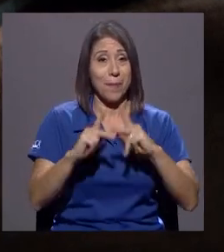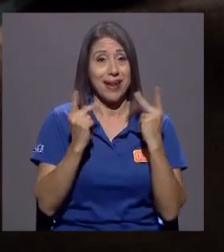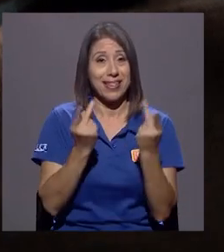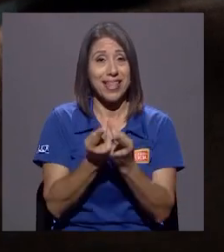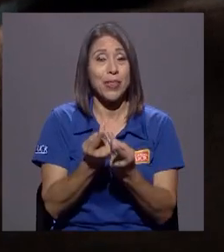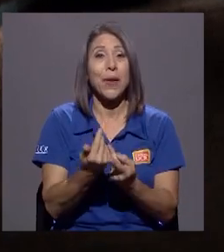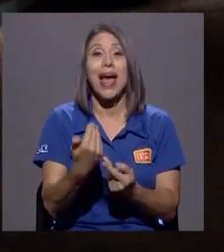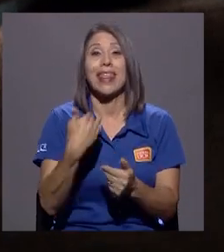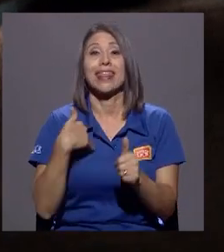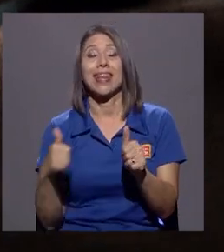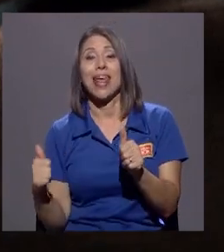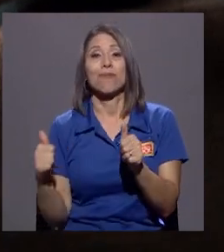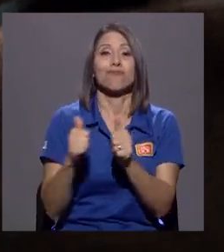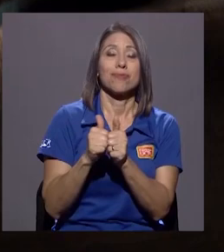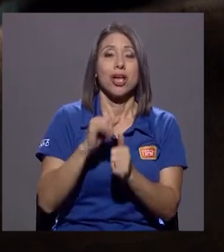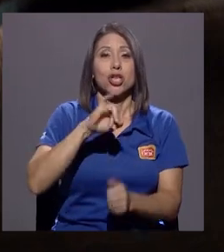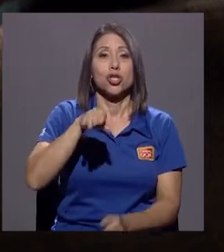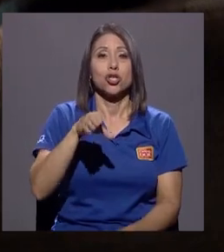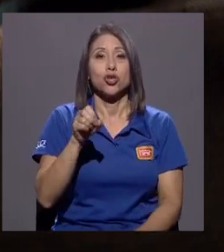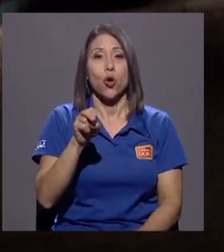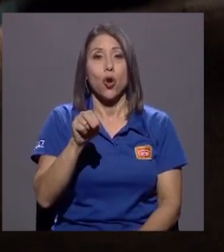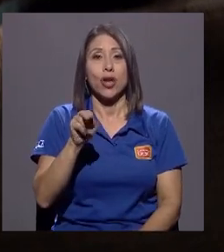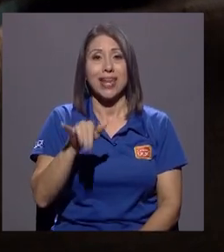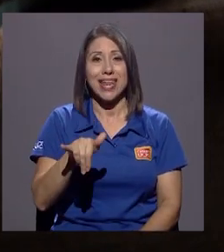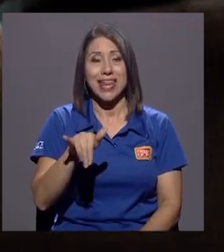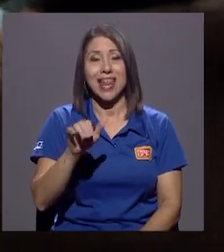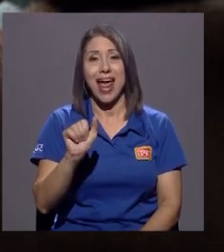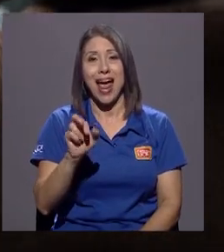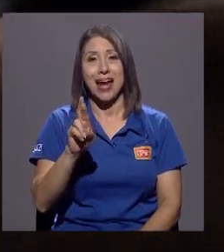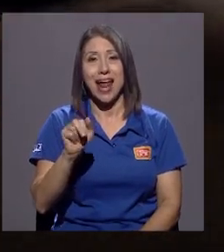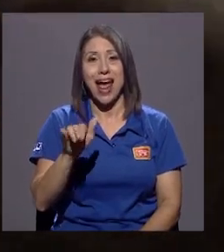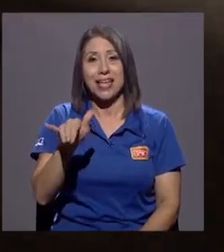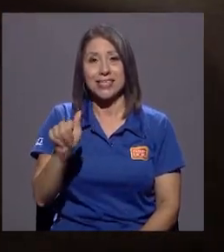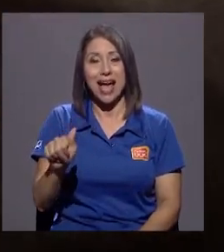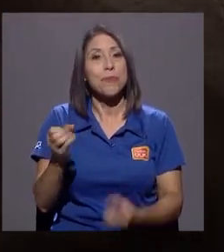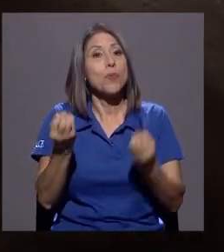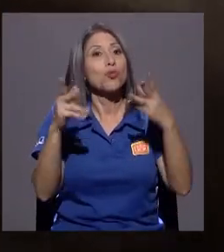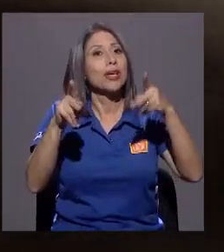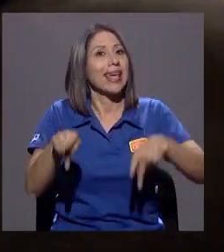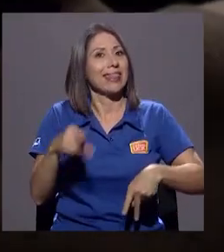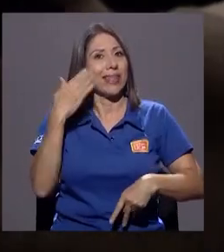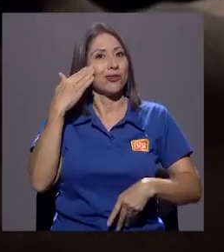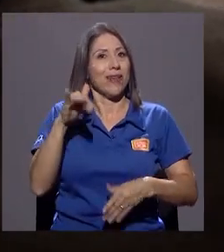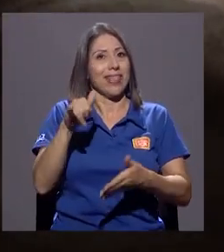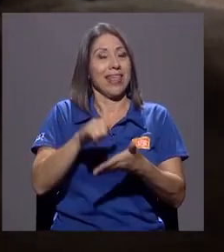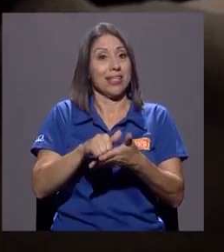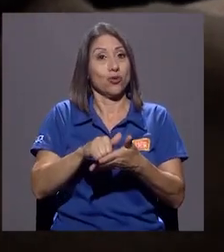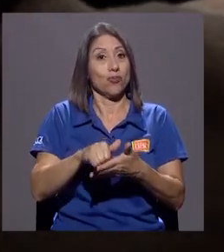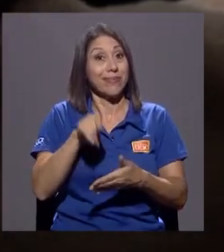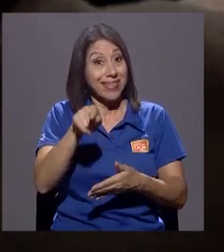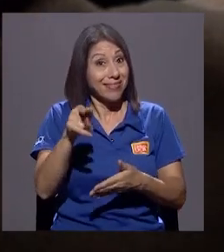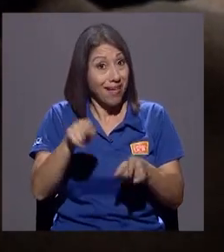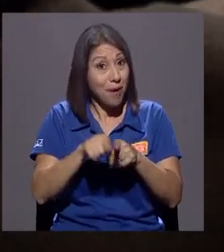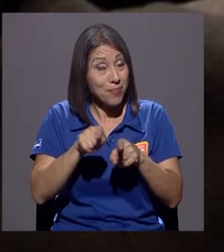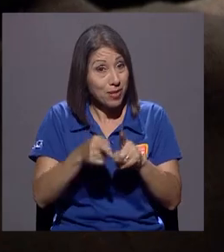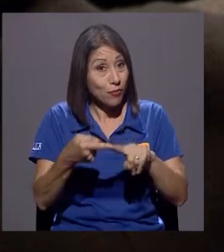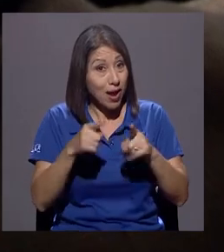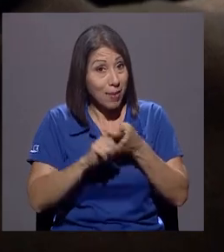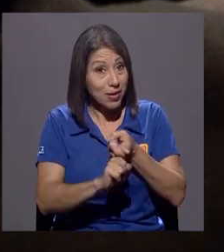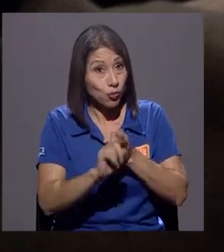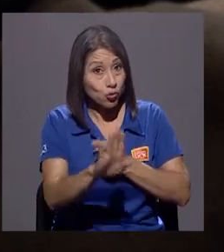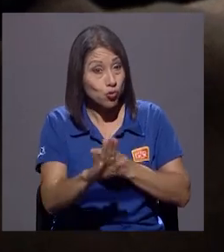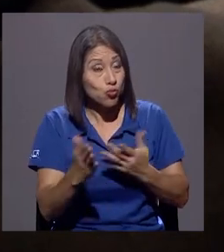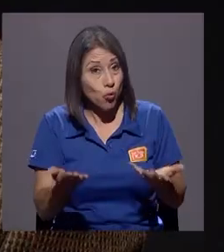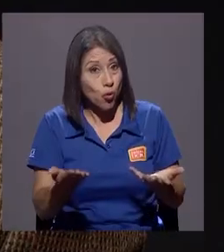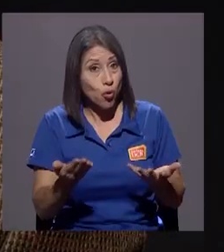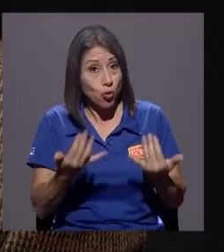la palabra gente no sabe mucha gente no sabe eso como cómo ve usted a quien tal vez también fue su amigo no por supuesto